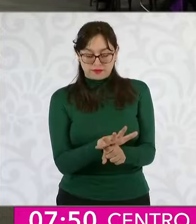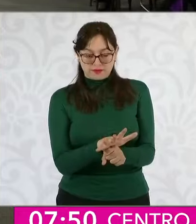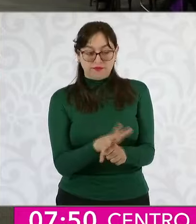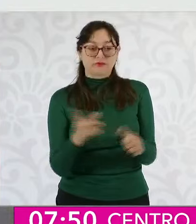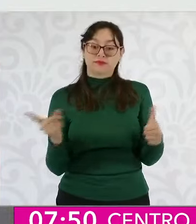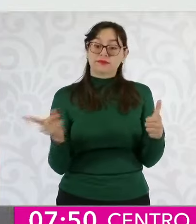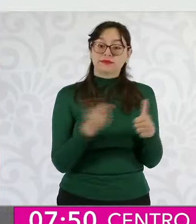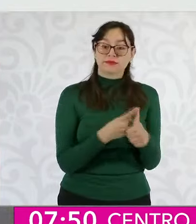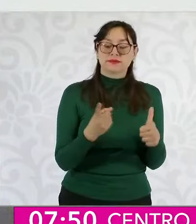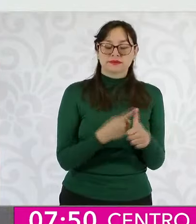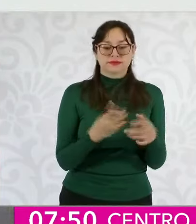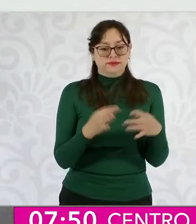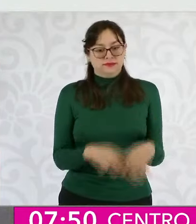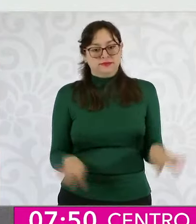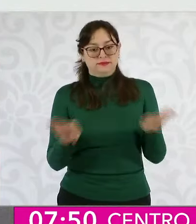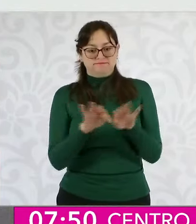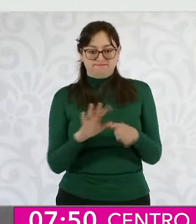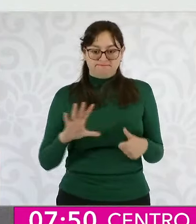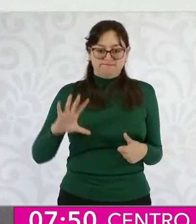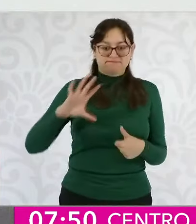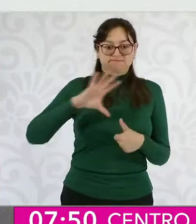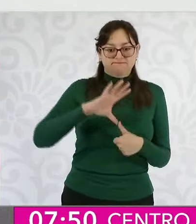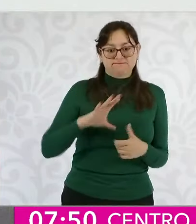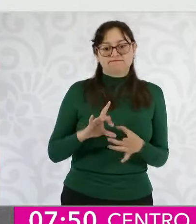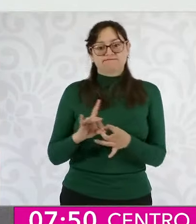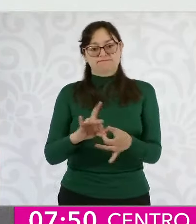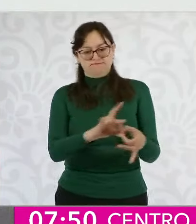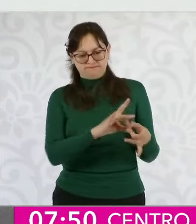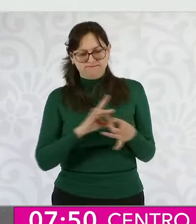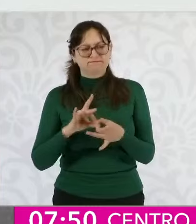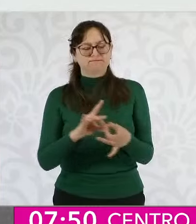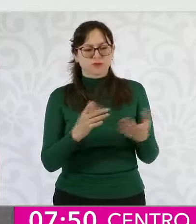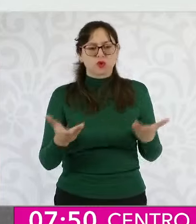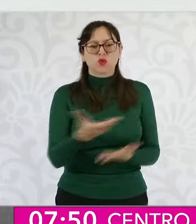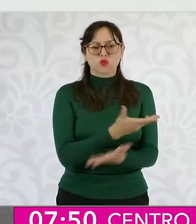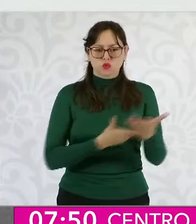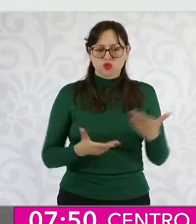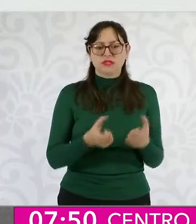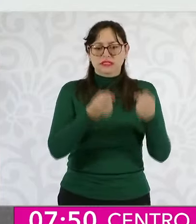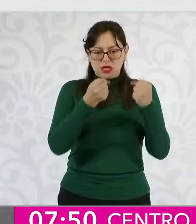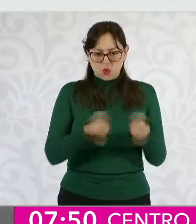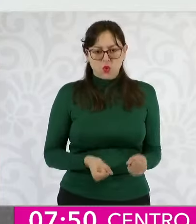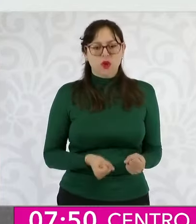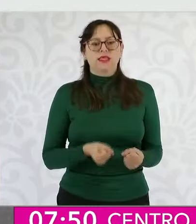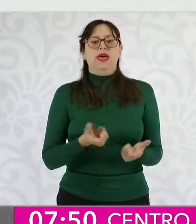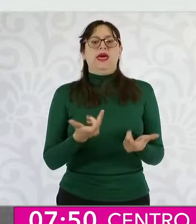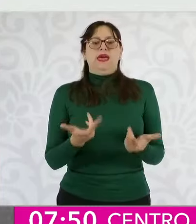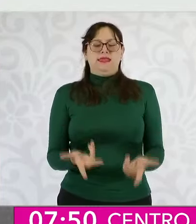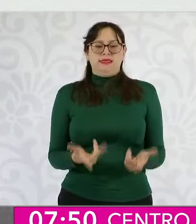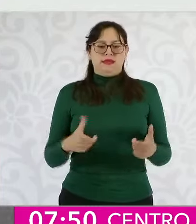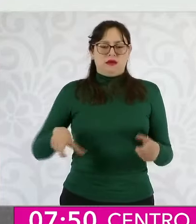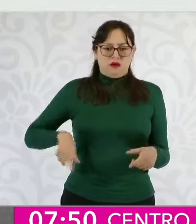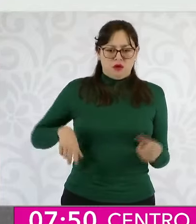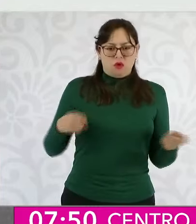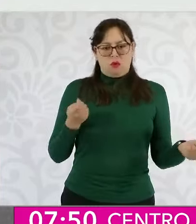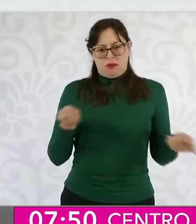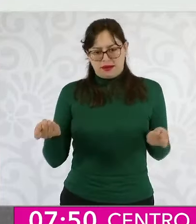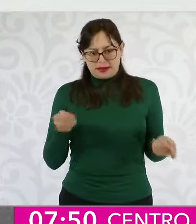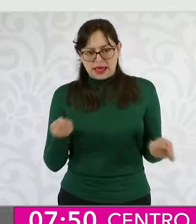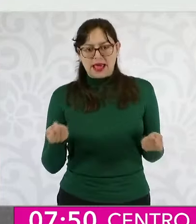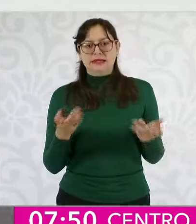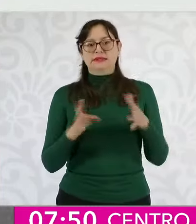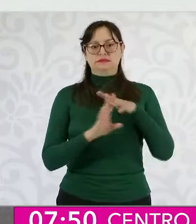regional. Hay que cooperar en seguridad, en migración, en gobernanza, en muchos temas. Estabilidad regional.